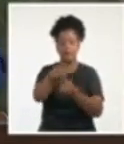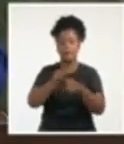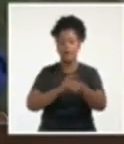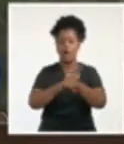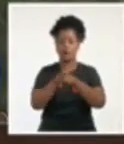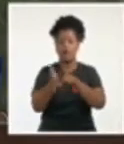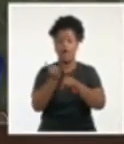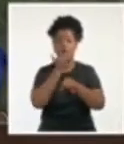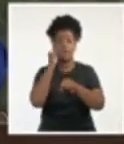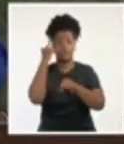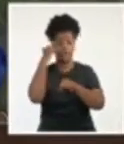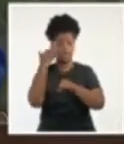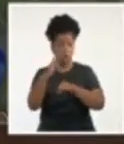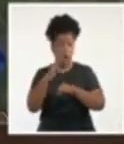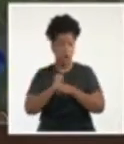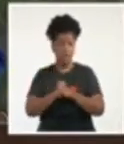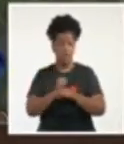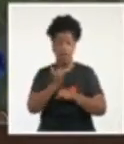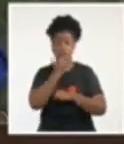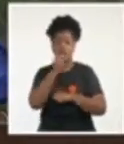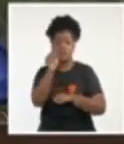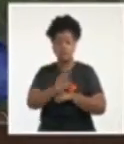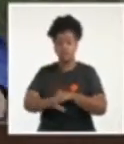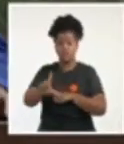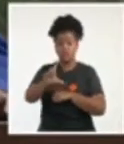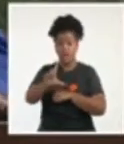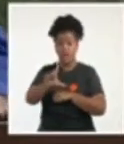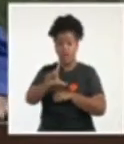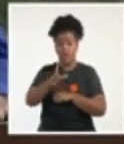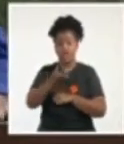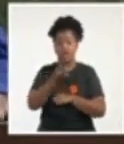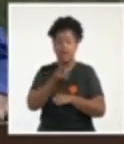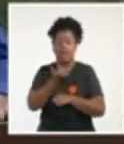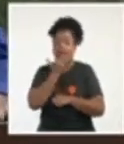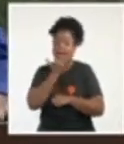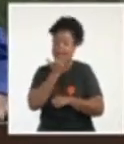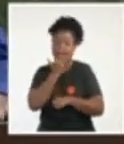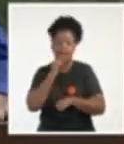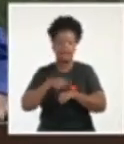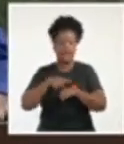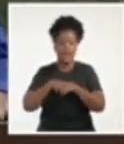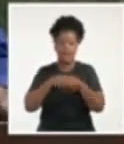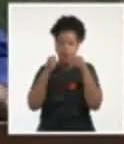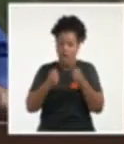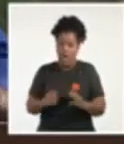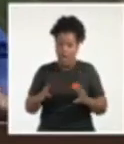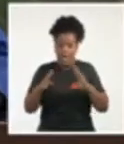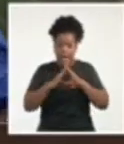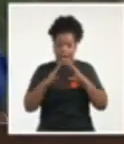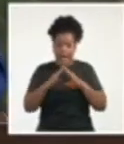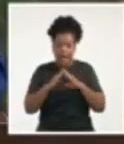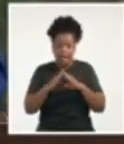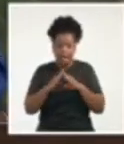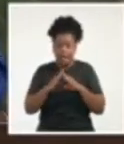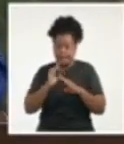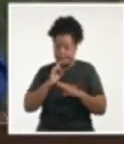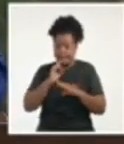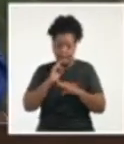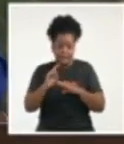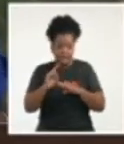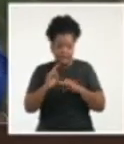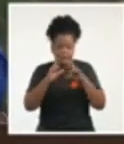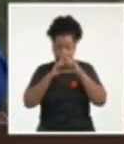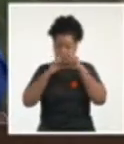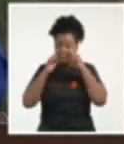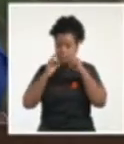psicológicos, sociales, donde la gente después de tanto tiempo de aislamiento social, de